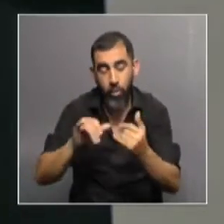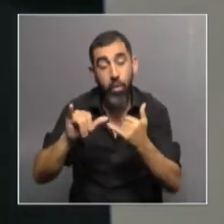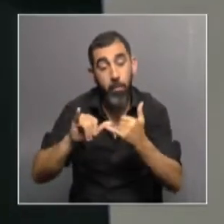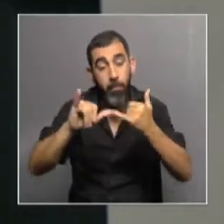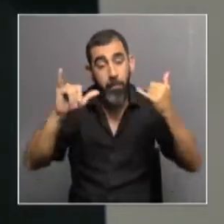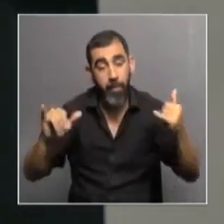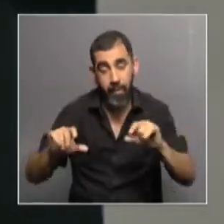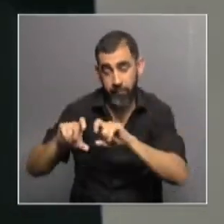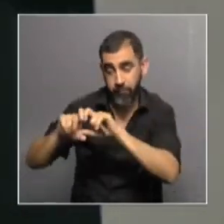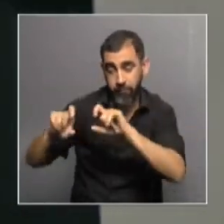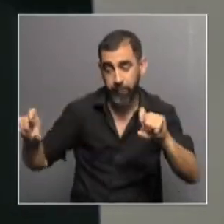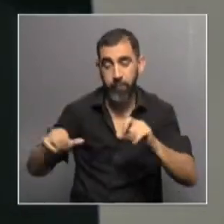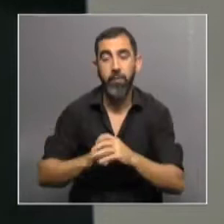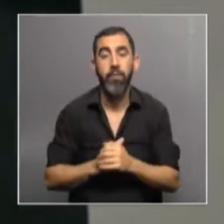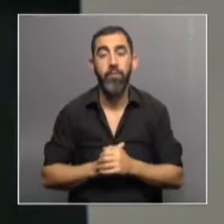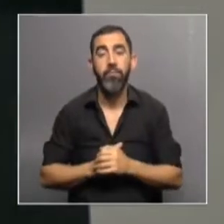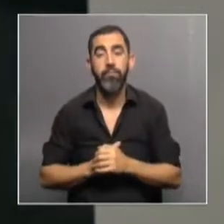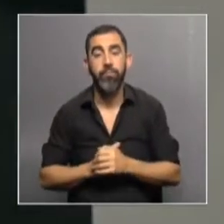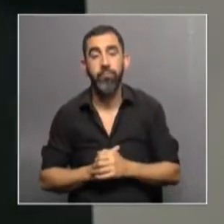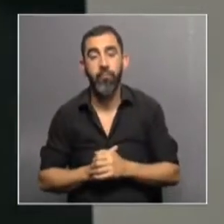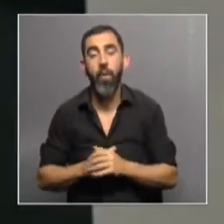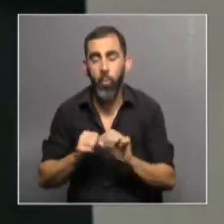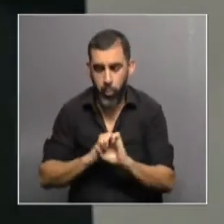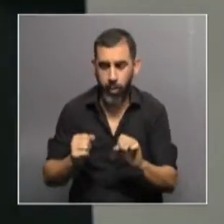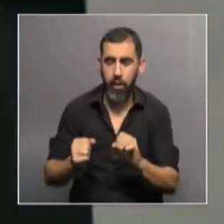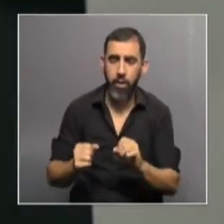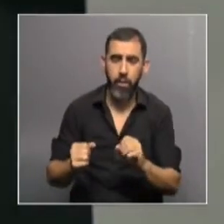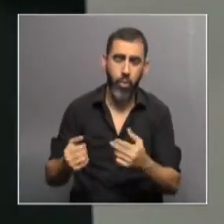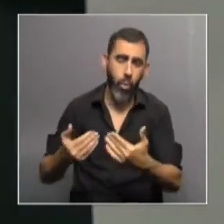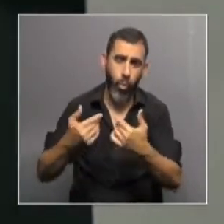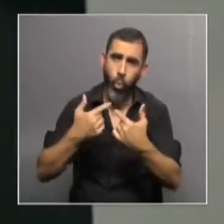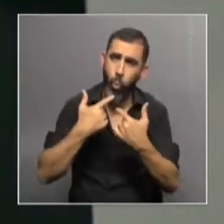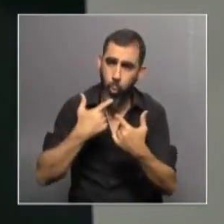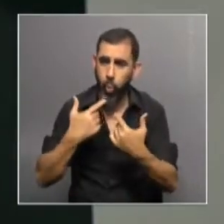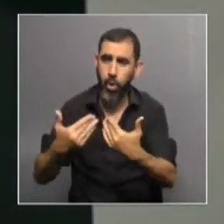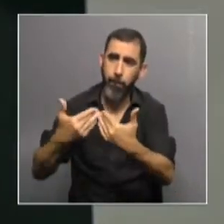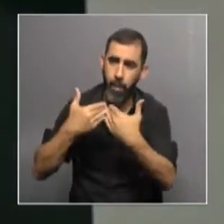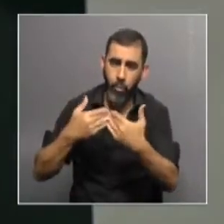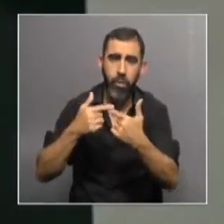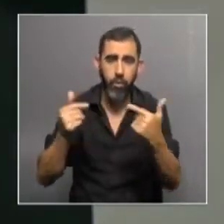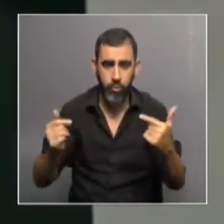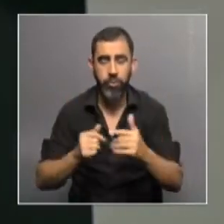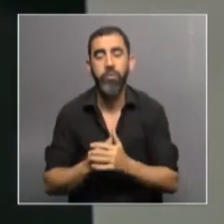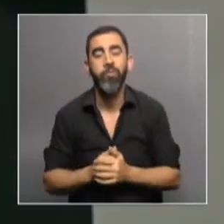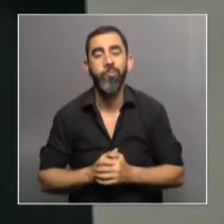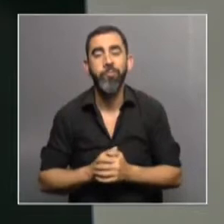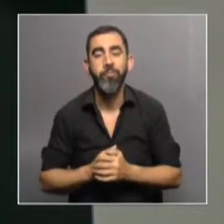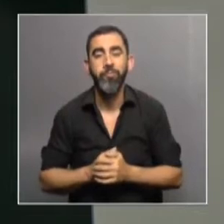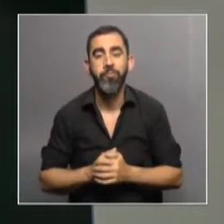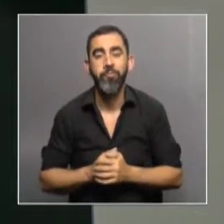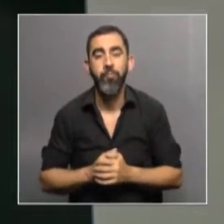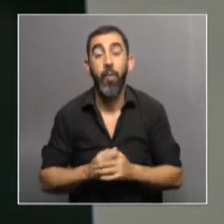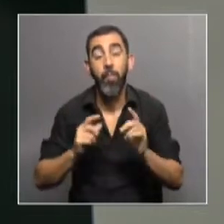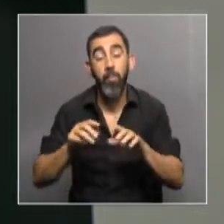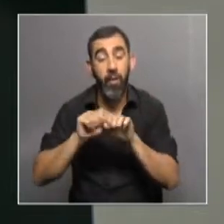electrónico está en pantalla a través de él nos pueden hacer llegar insisto todo este contenido que quieran compartir pero a través